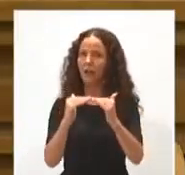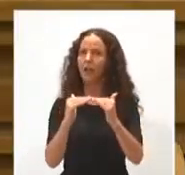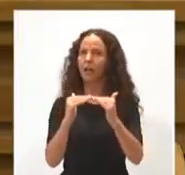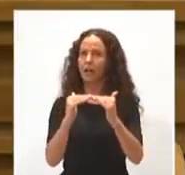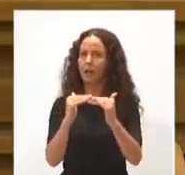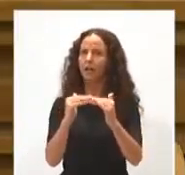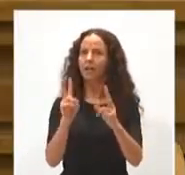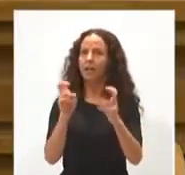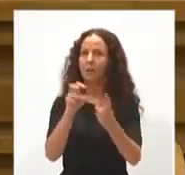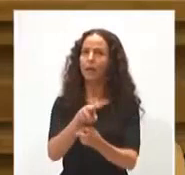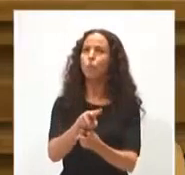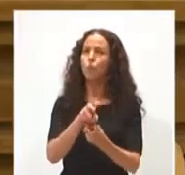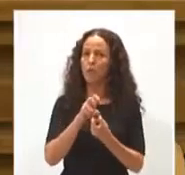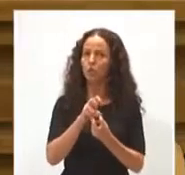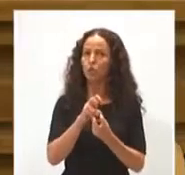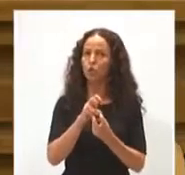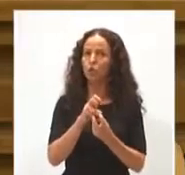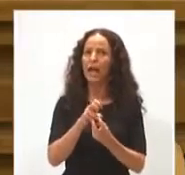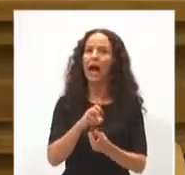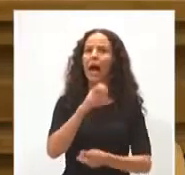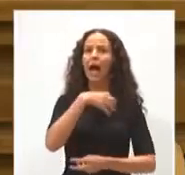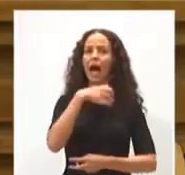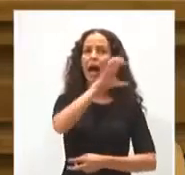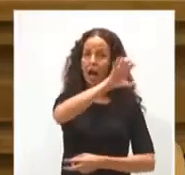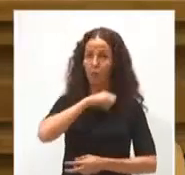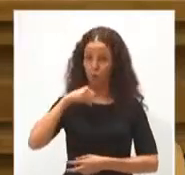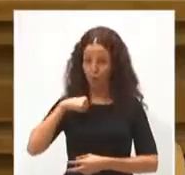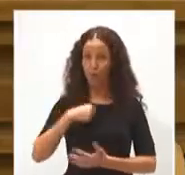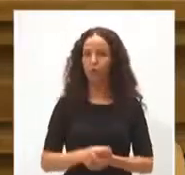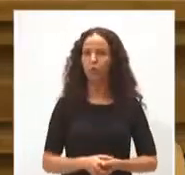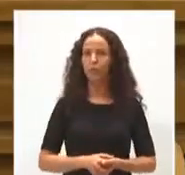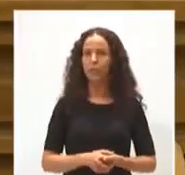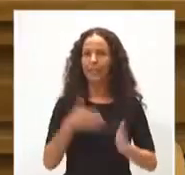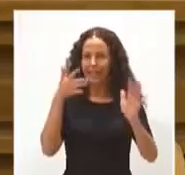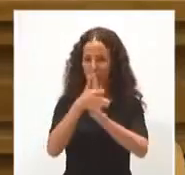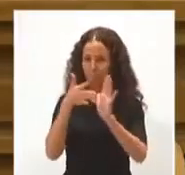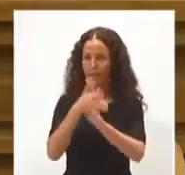impuestos autonómicos me explico